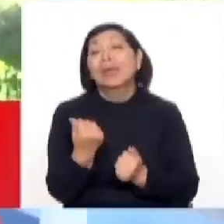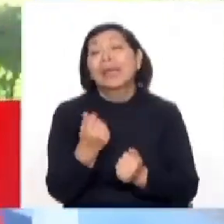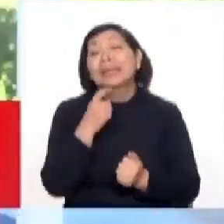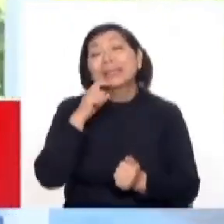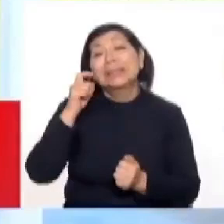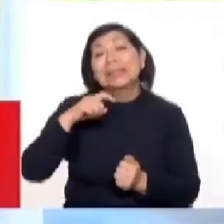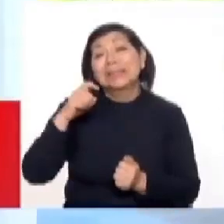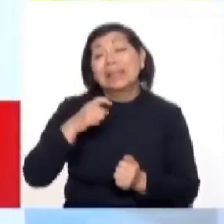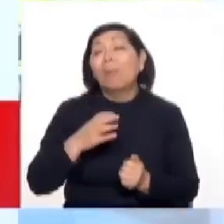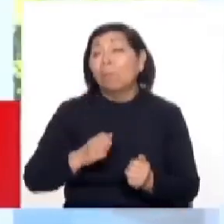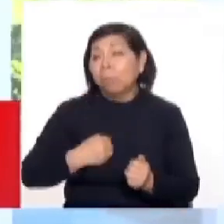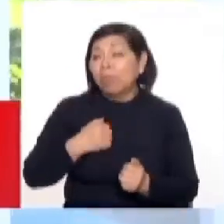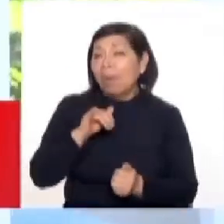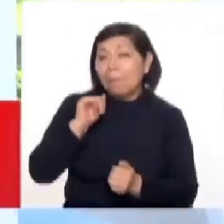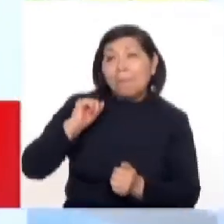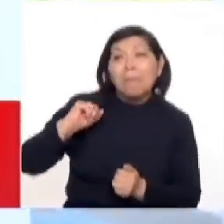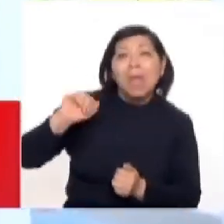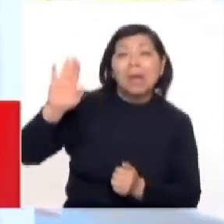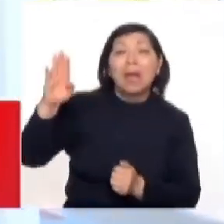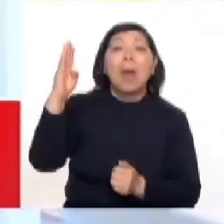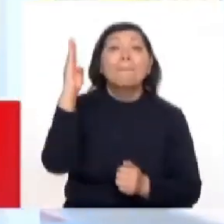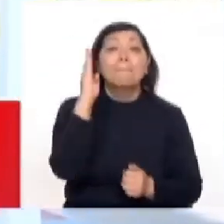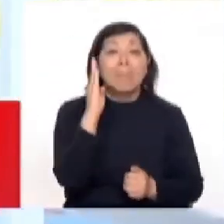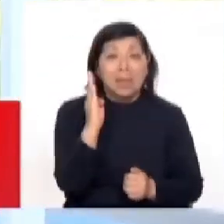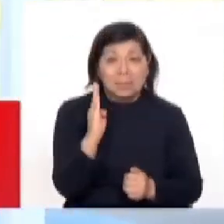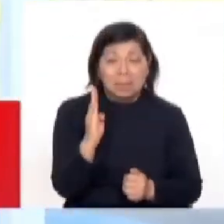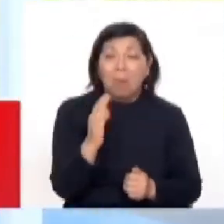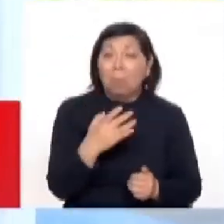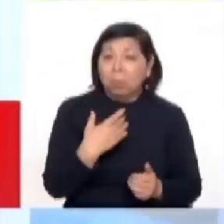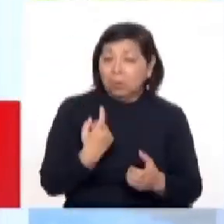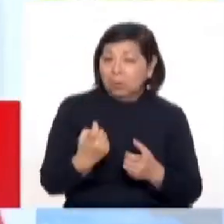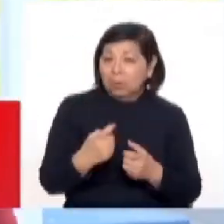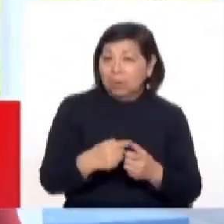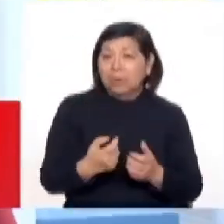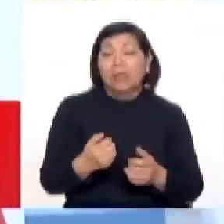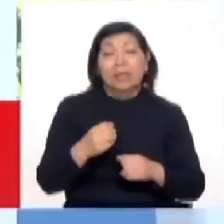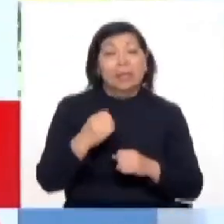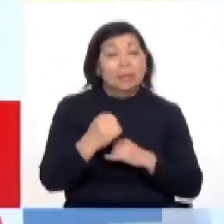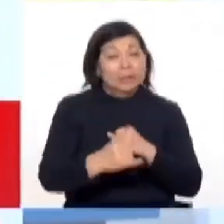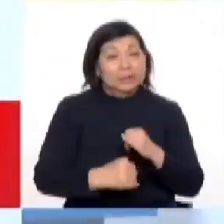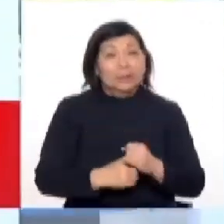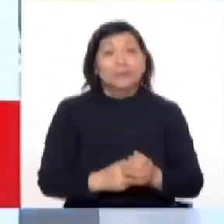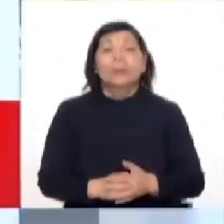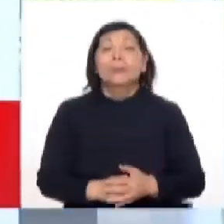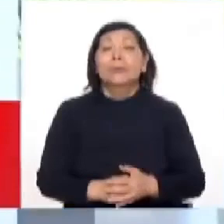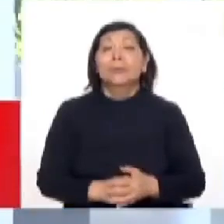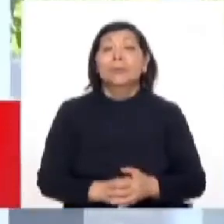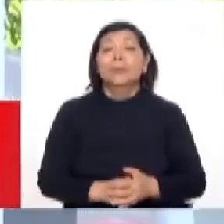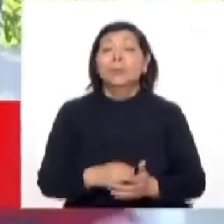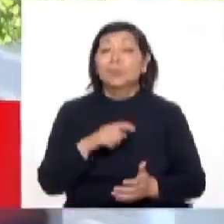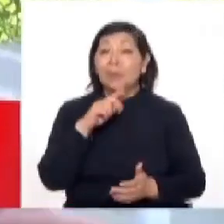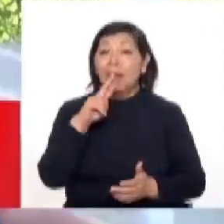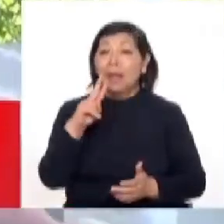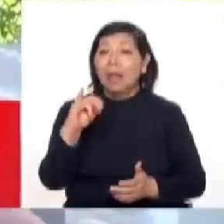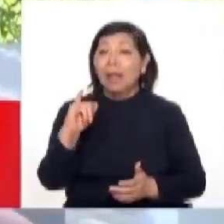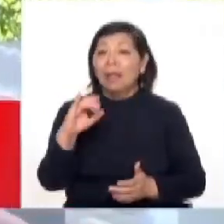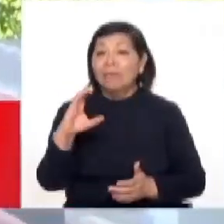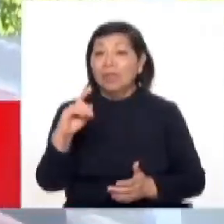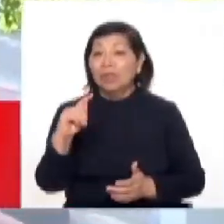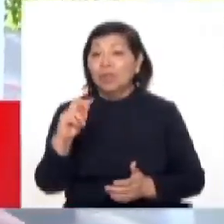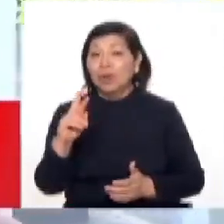para que Leonardo pueda viajar a Brasil y pueda participar de este torneo internacional. Señora Victoria, bienvenida a TV